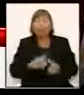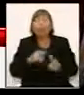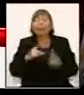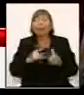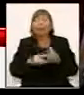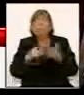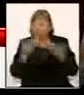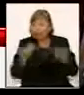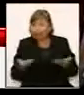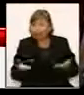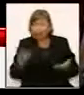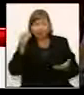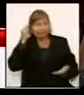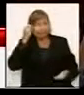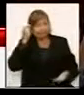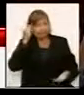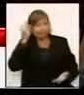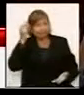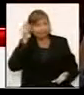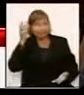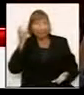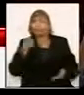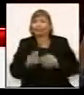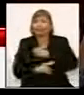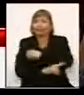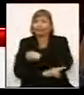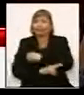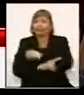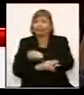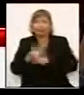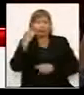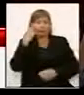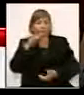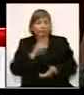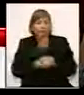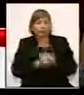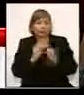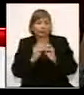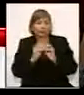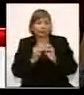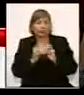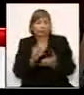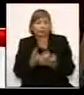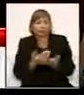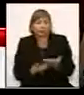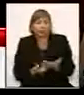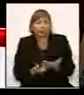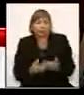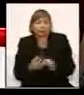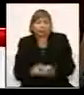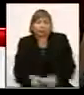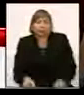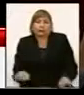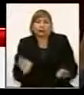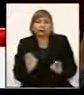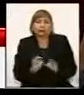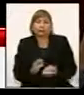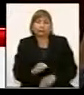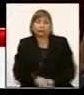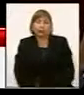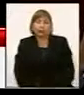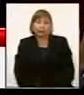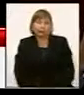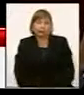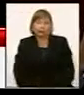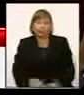que tener mayor criterio nacional para poder resolver algo que es tan importante. Y